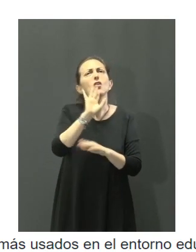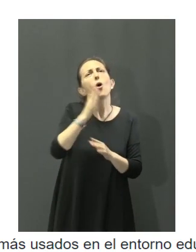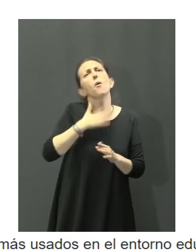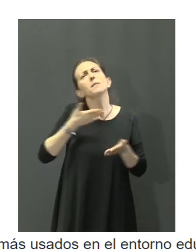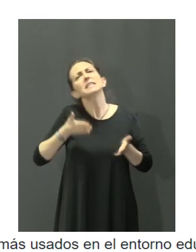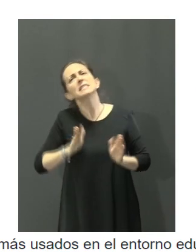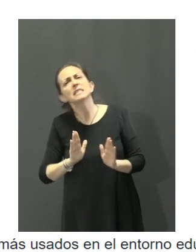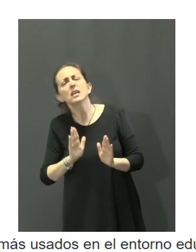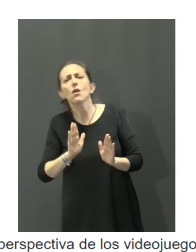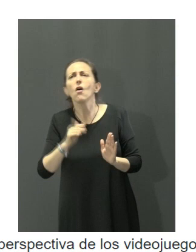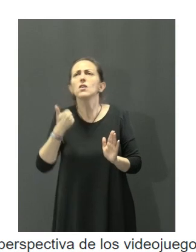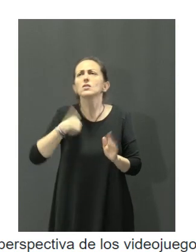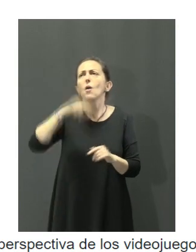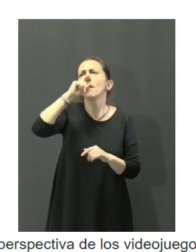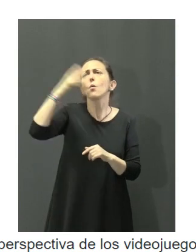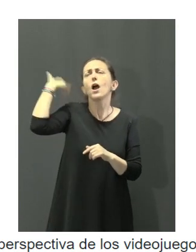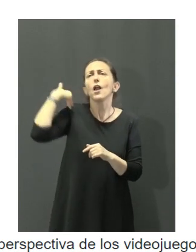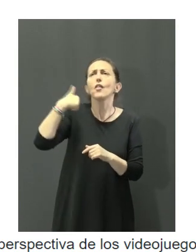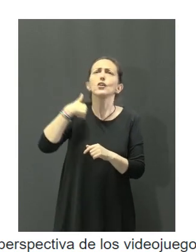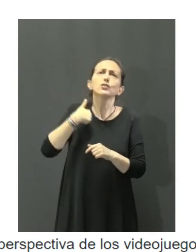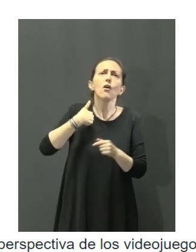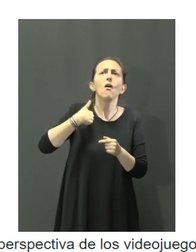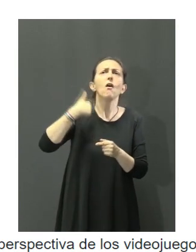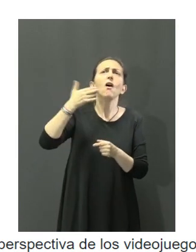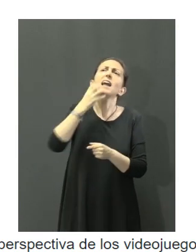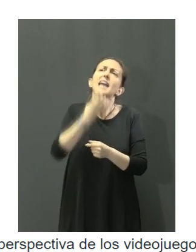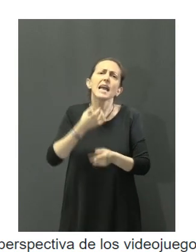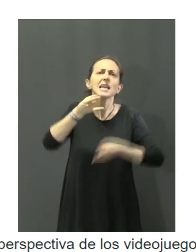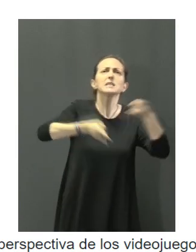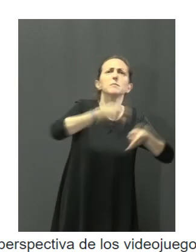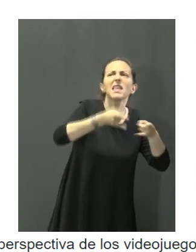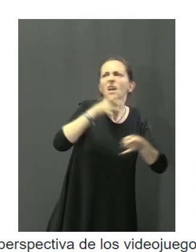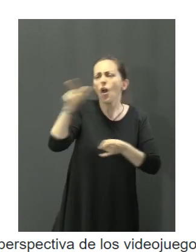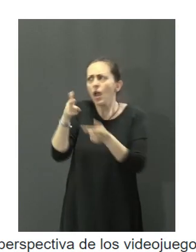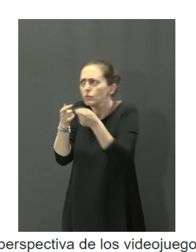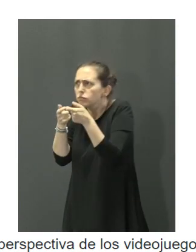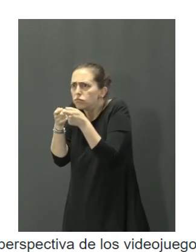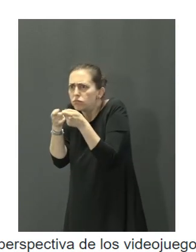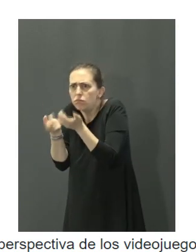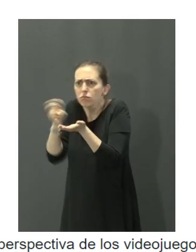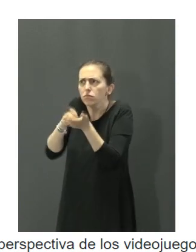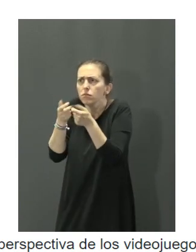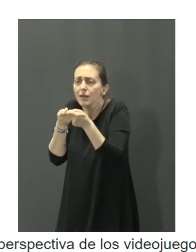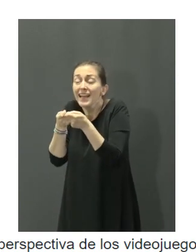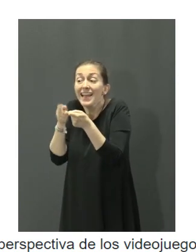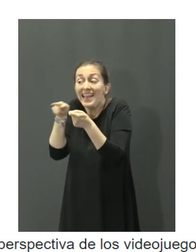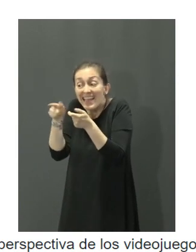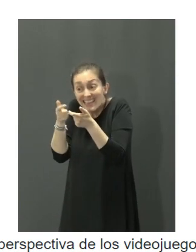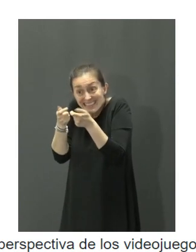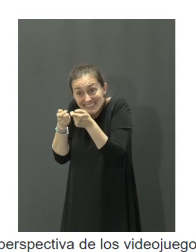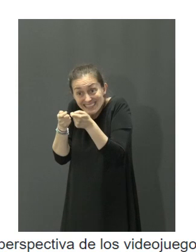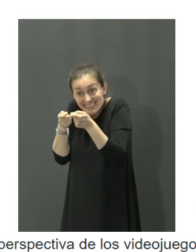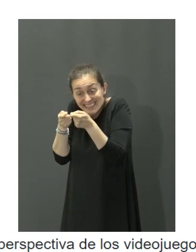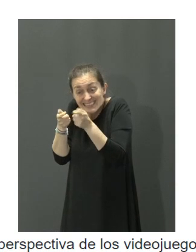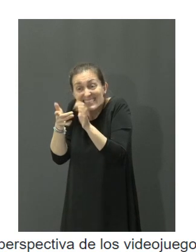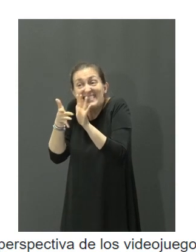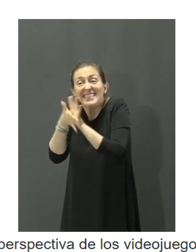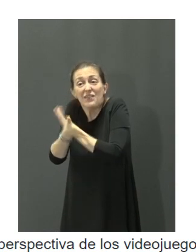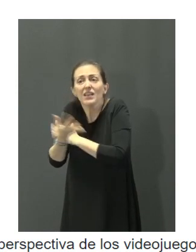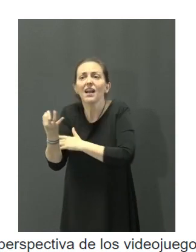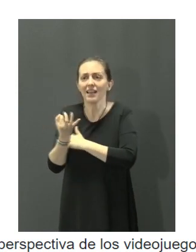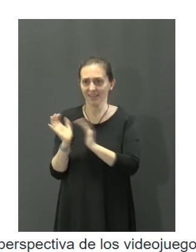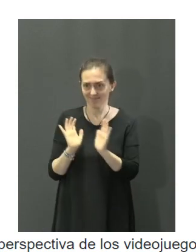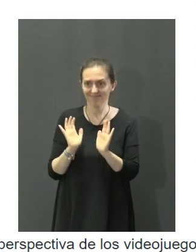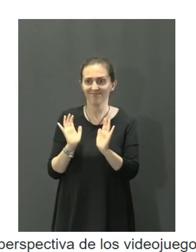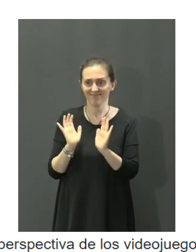hijos el día de Reyes, yo me acuerdo que yo salía con la bicicleta y ellos están enchufados desde primera hora. Pero ese enchufado, ¿qué quiere